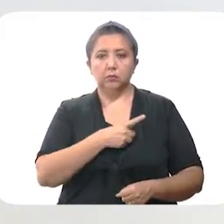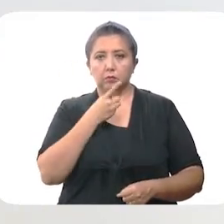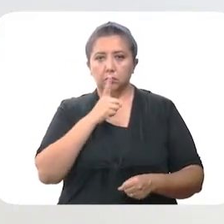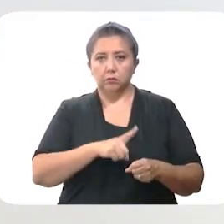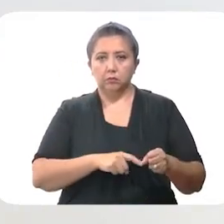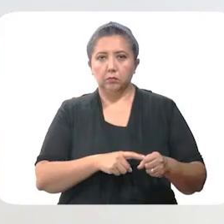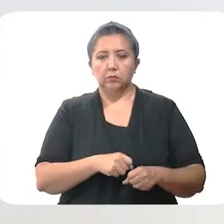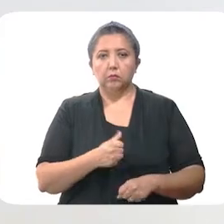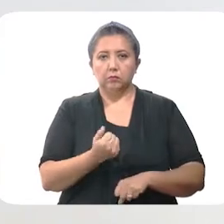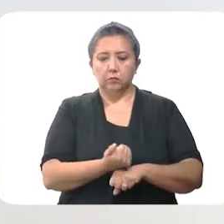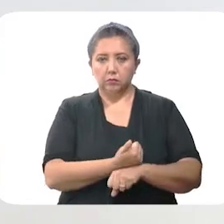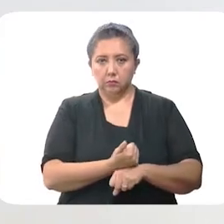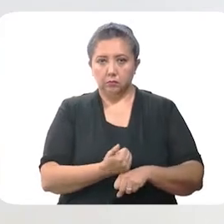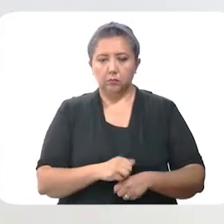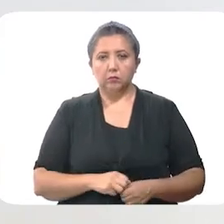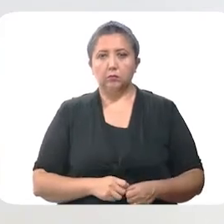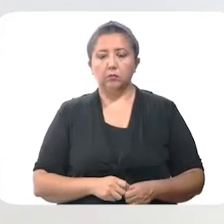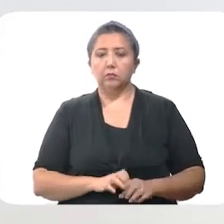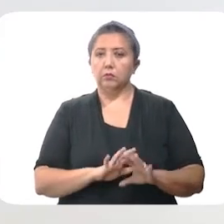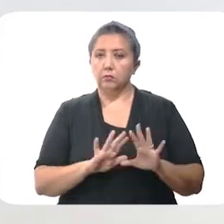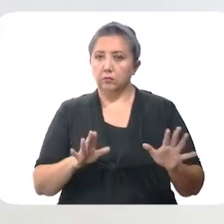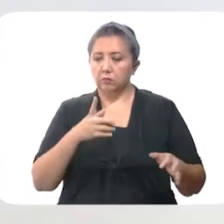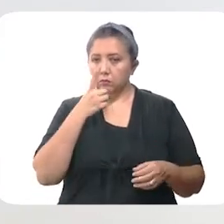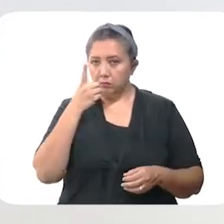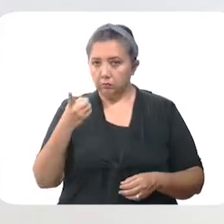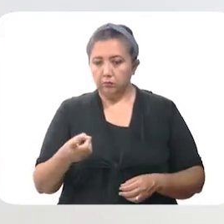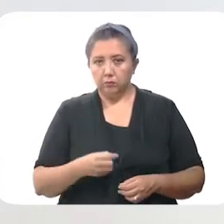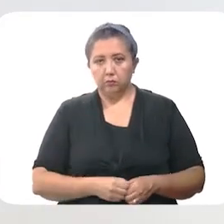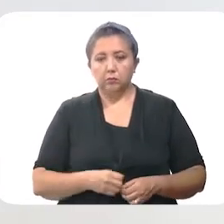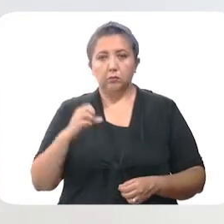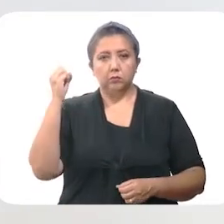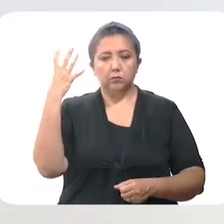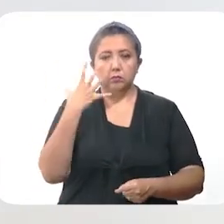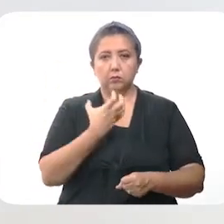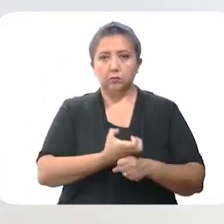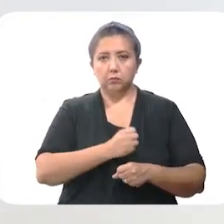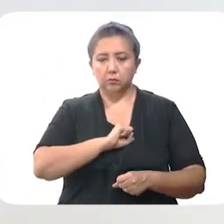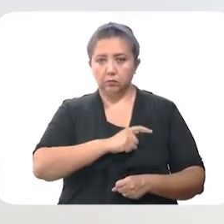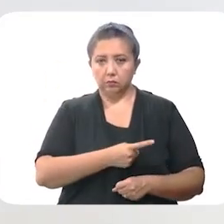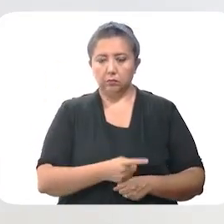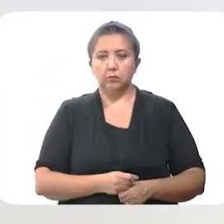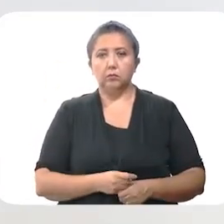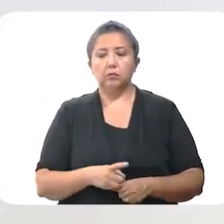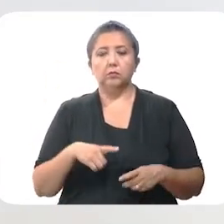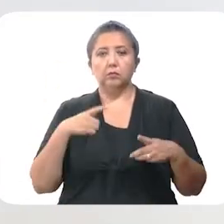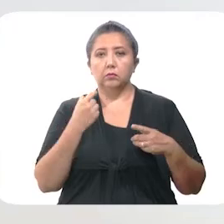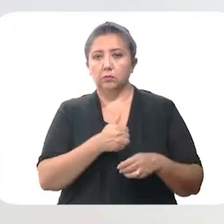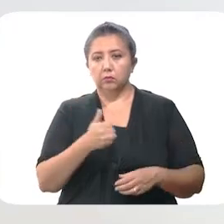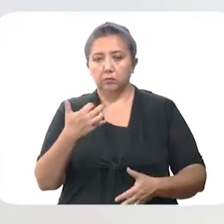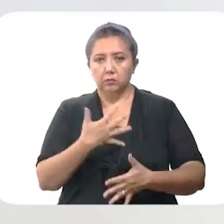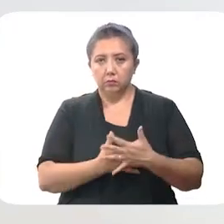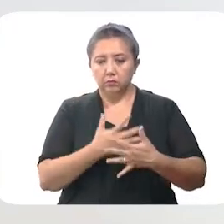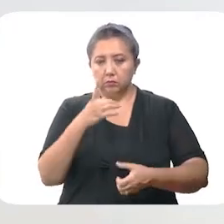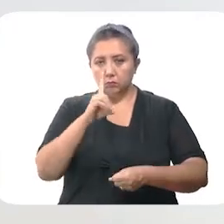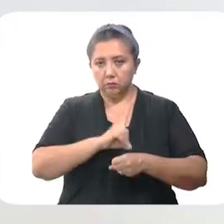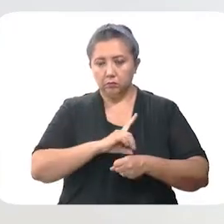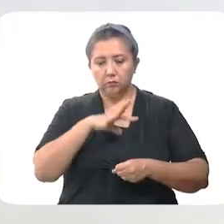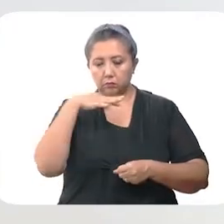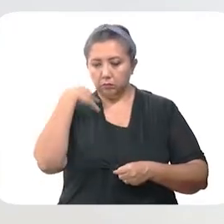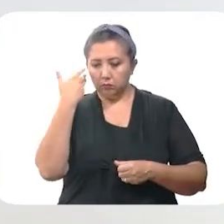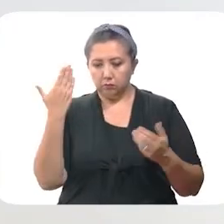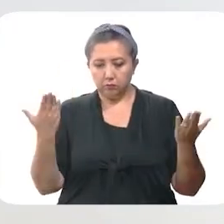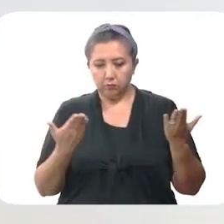Estatal de Salud marcan color amarillo. Como se ha informado, el Semáforo Estatal de Salud se va a dar a conocer cada 15 días